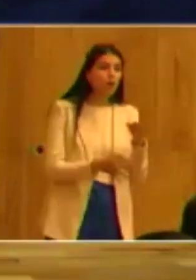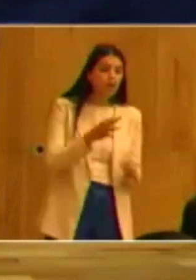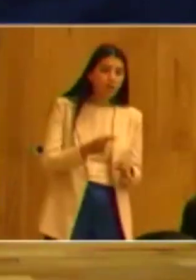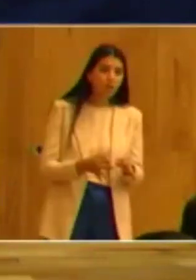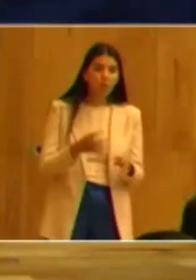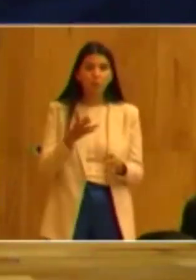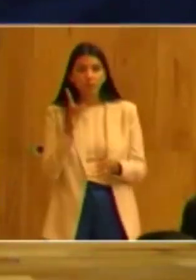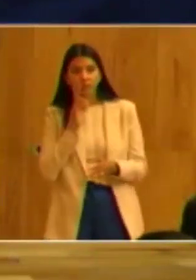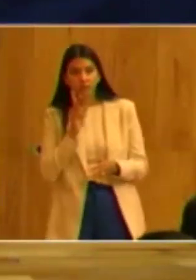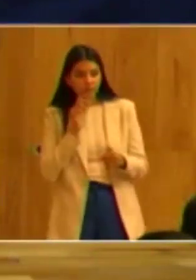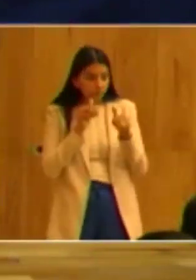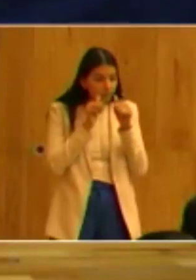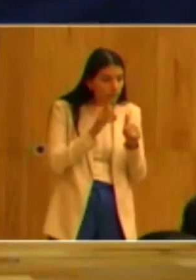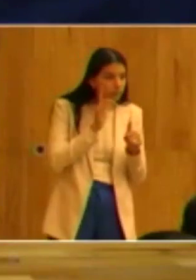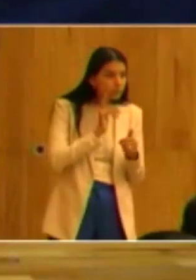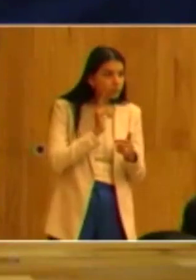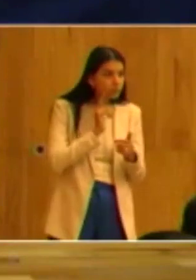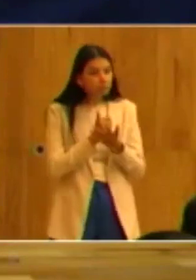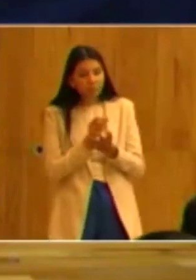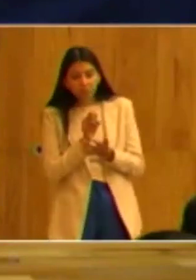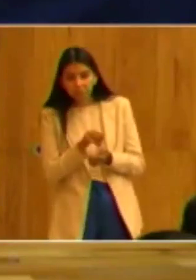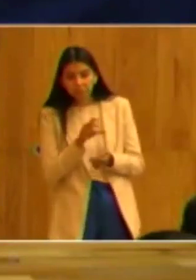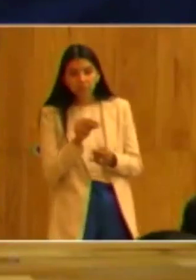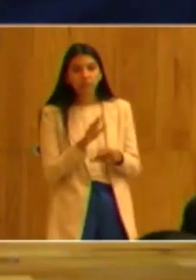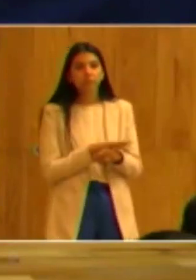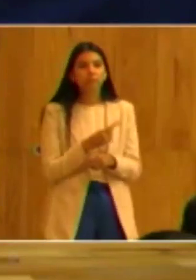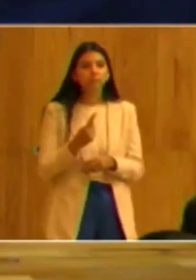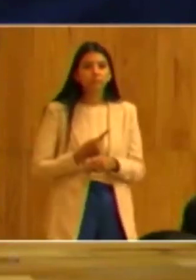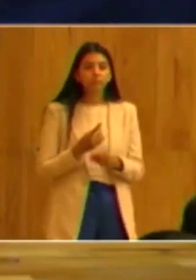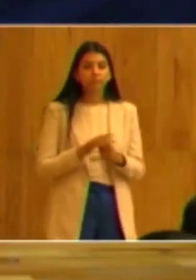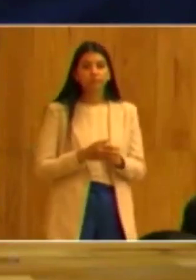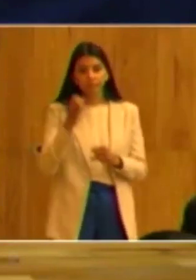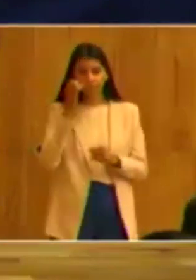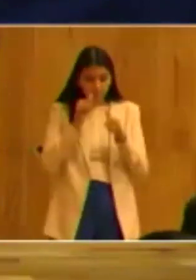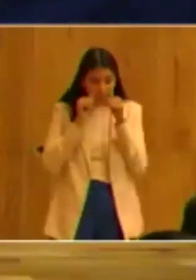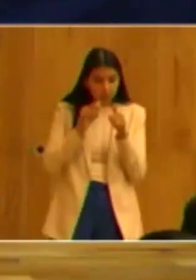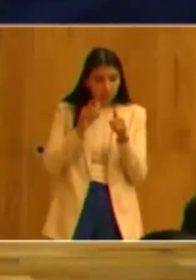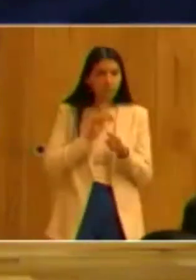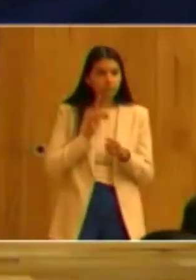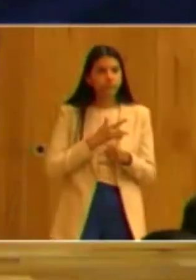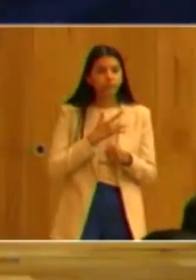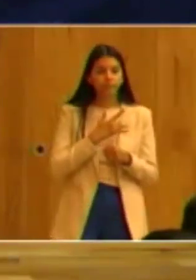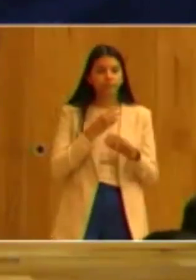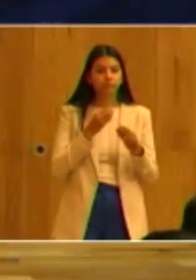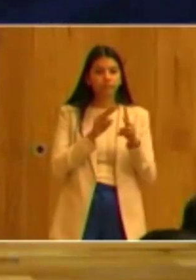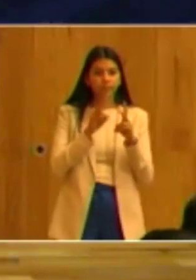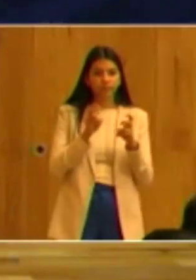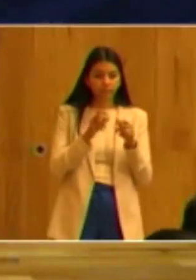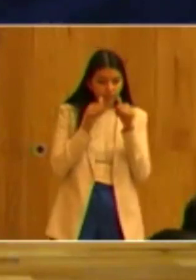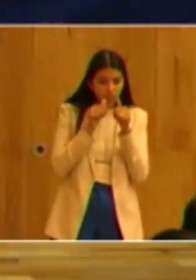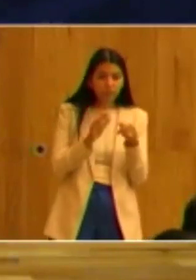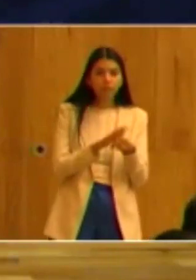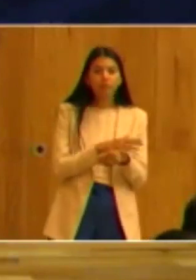para ver si va a juzgar o no con perspectiva de género, porque evidentemente que la perspectiva de género tiene mucho que ver con